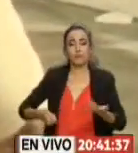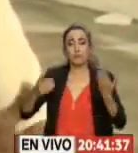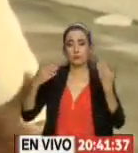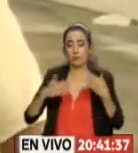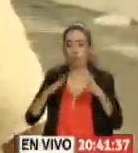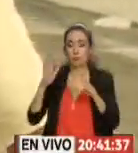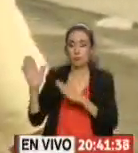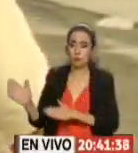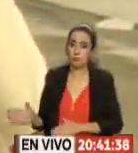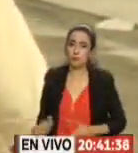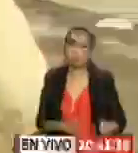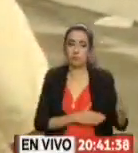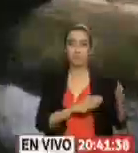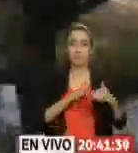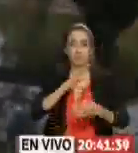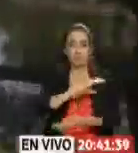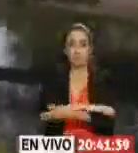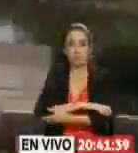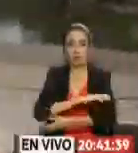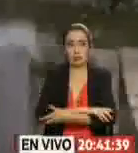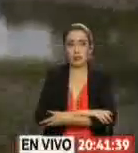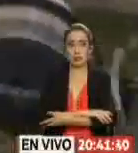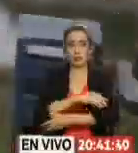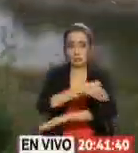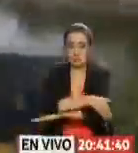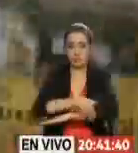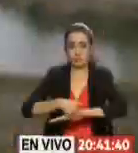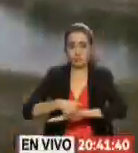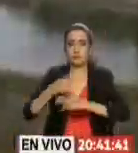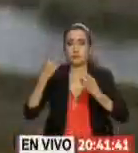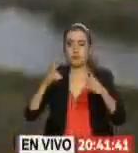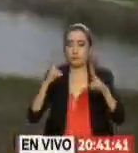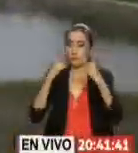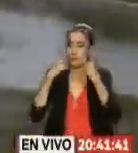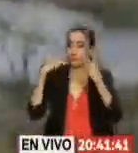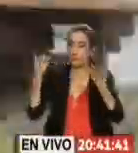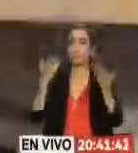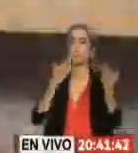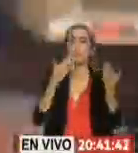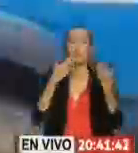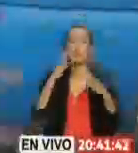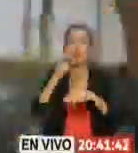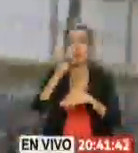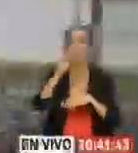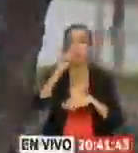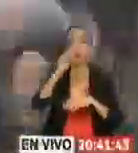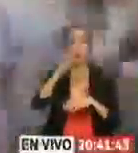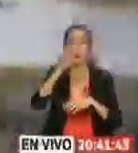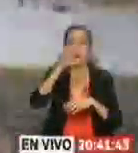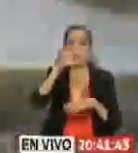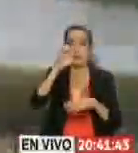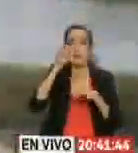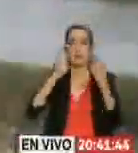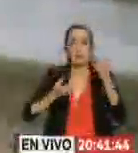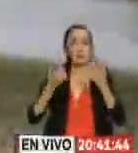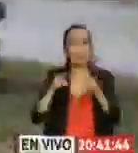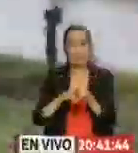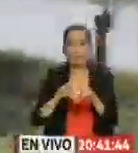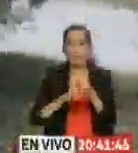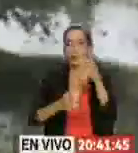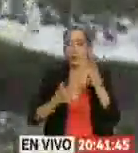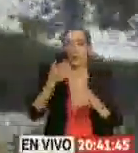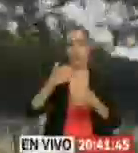aquí, lo que es la calle del malecón. En la carretera se visualiza cómo el cantón Daule también sufre los embates